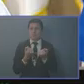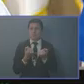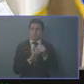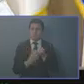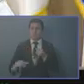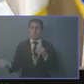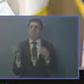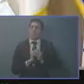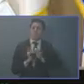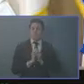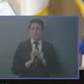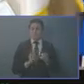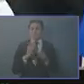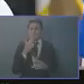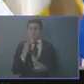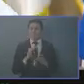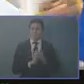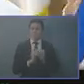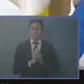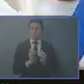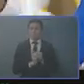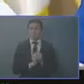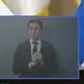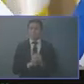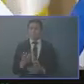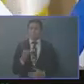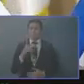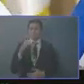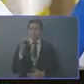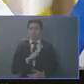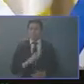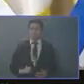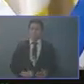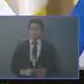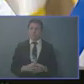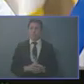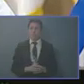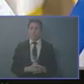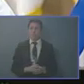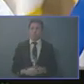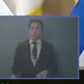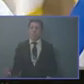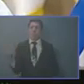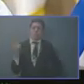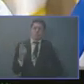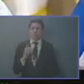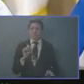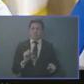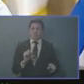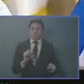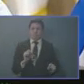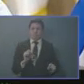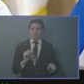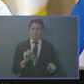a resolver el verdadero problema que es de nuestros compatriotas, para que no se mueren